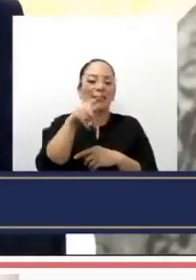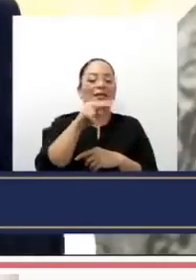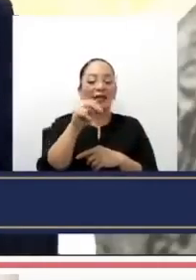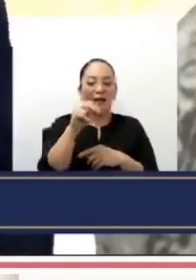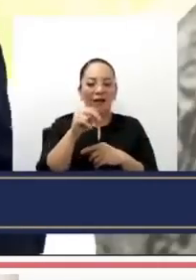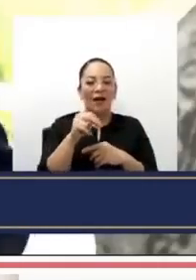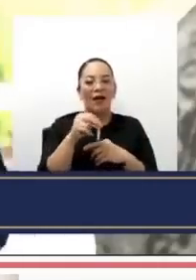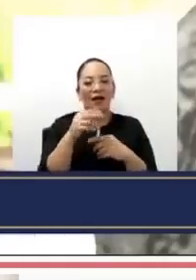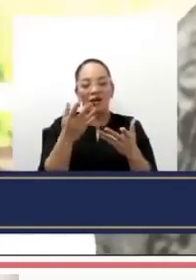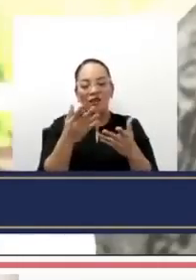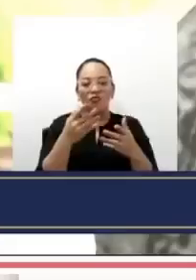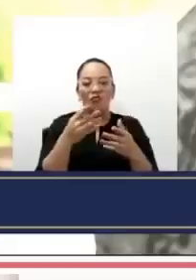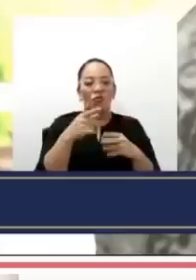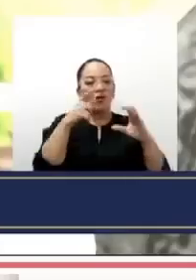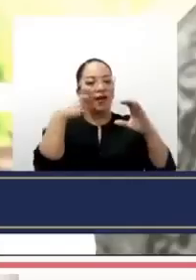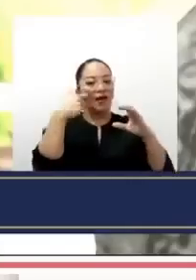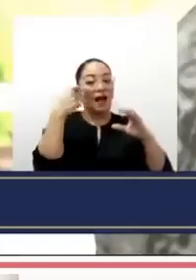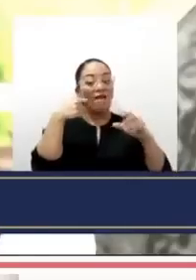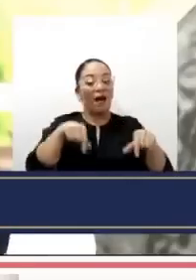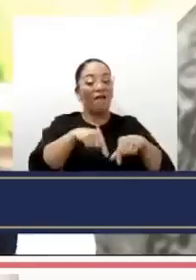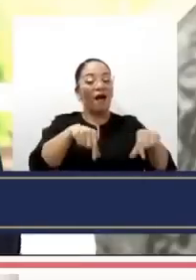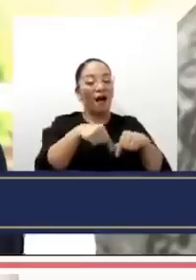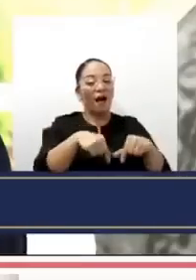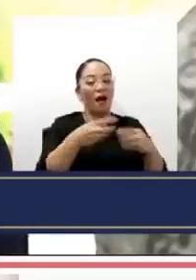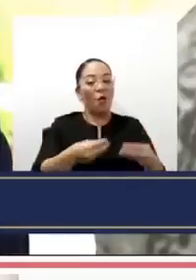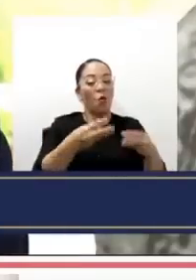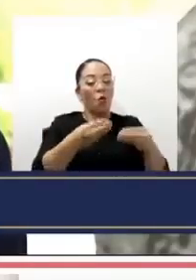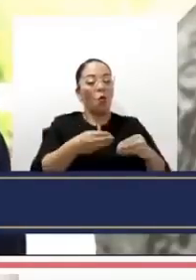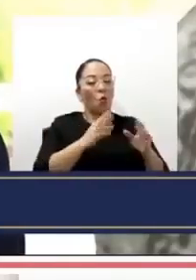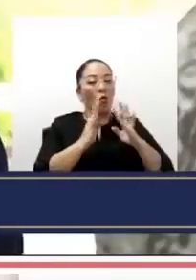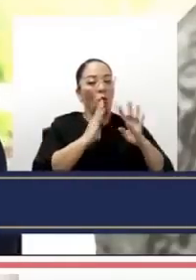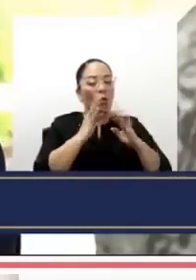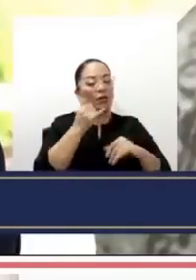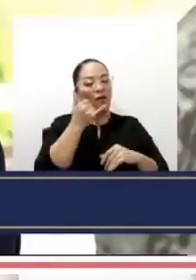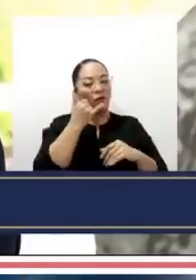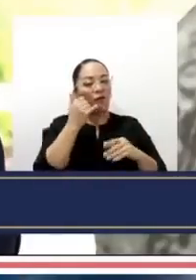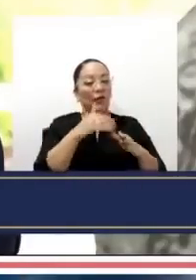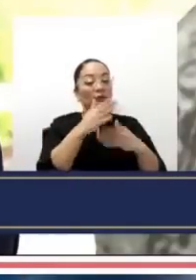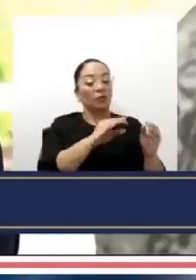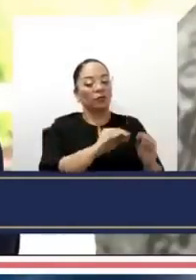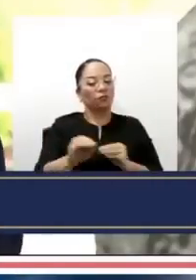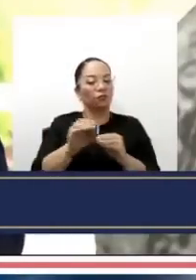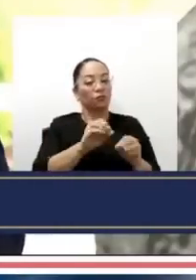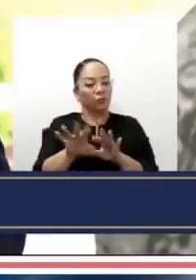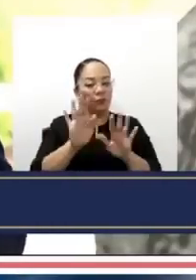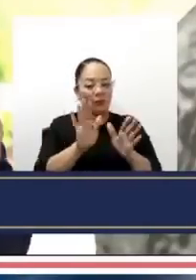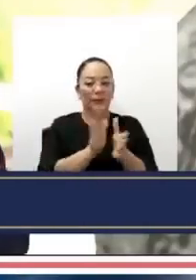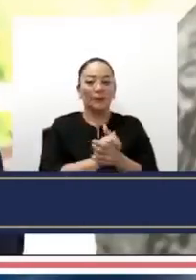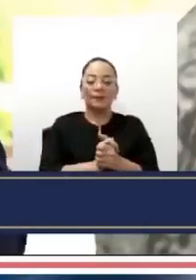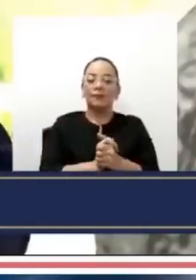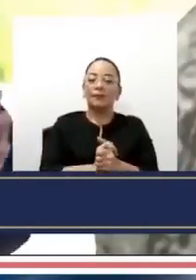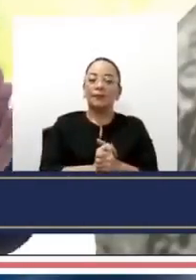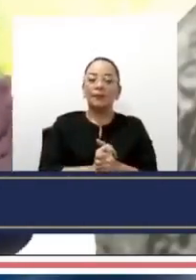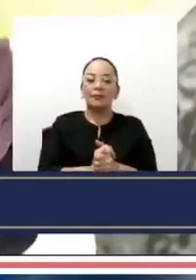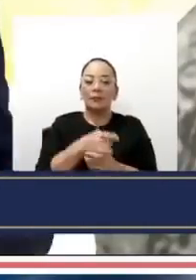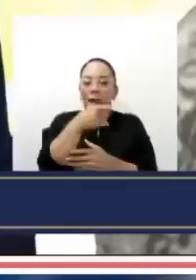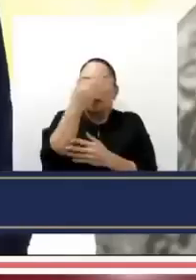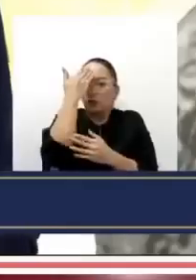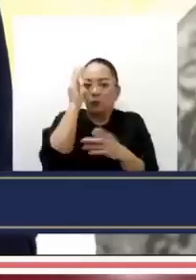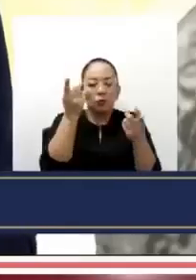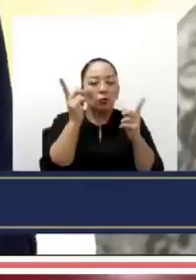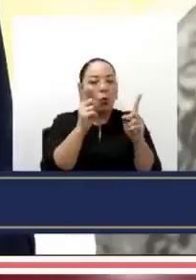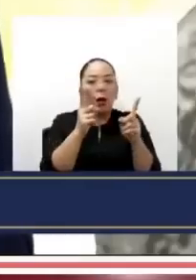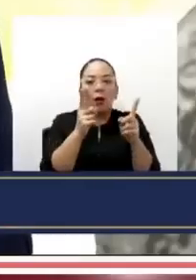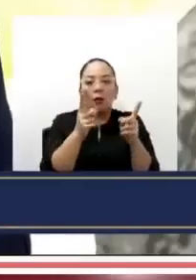que grababa conversaciones telefónicas y luego las hacía pasar, y entonces ahí no sabemos cuál es el